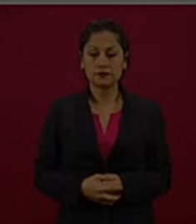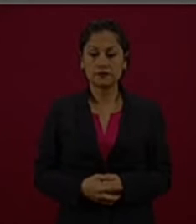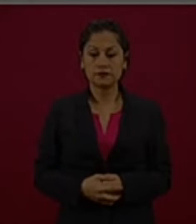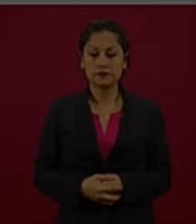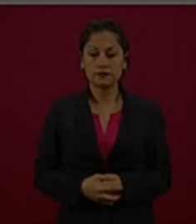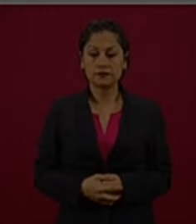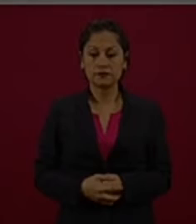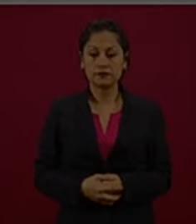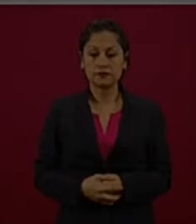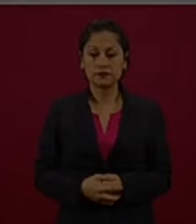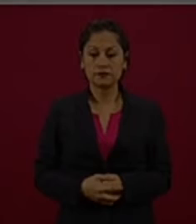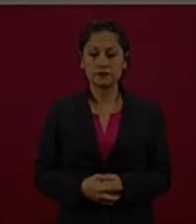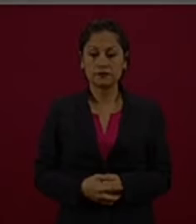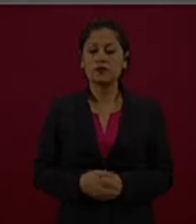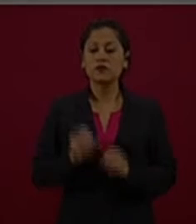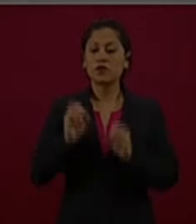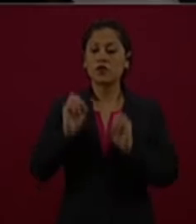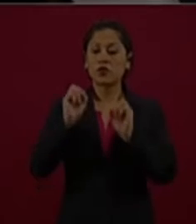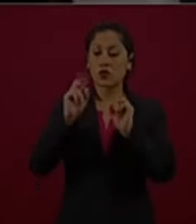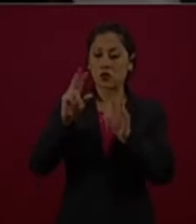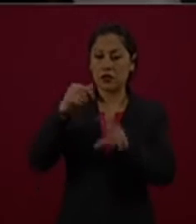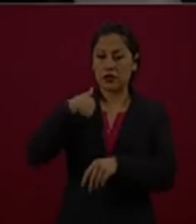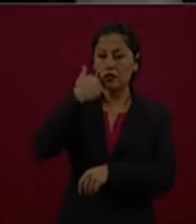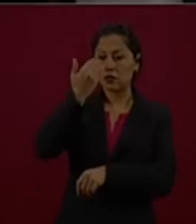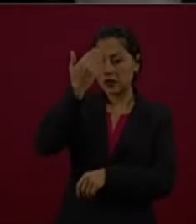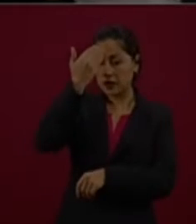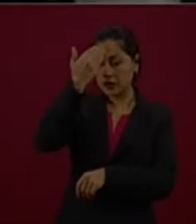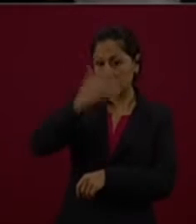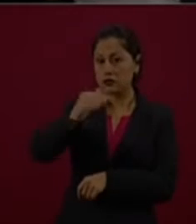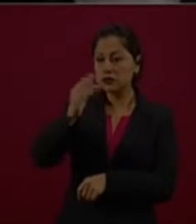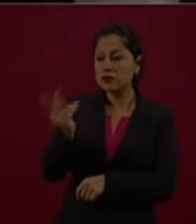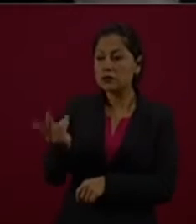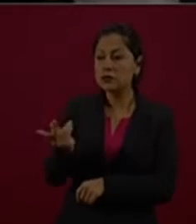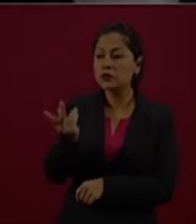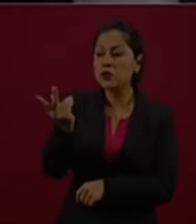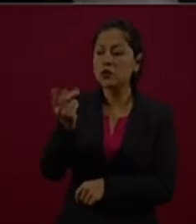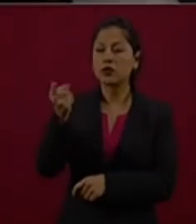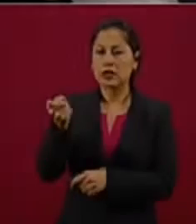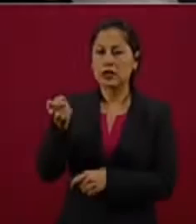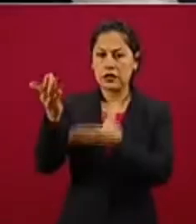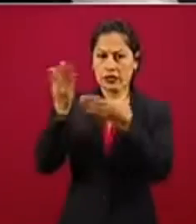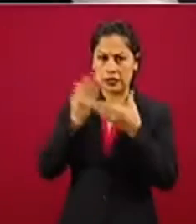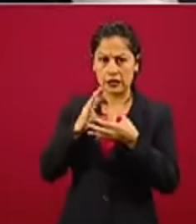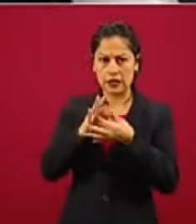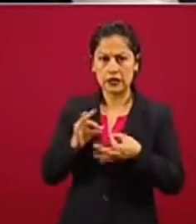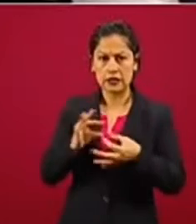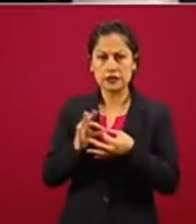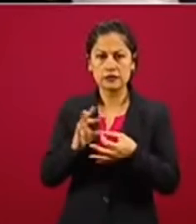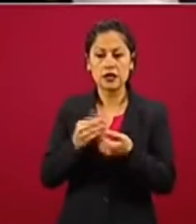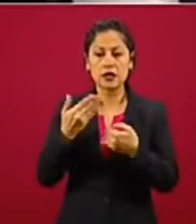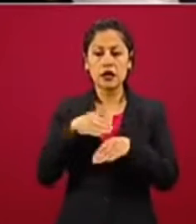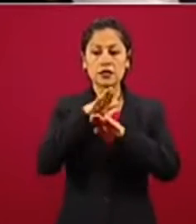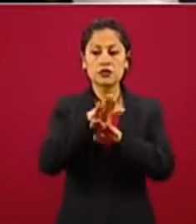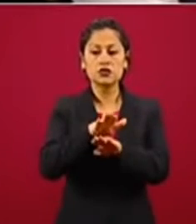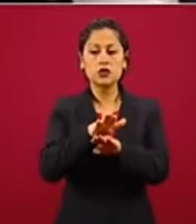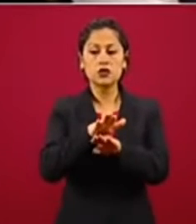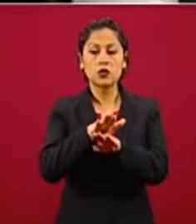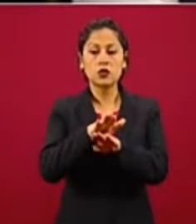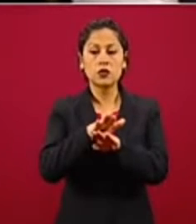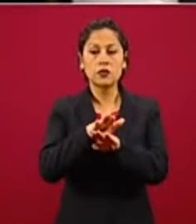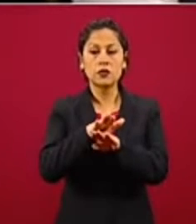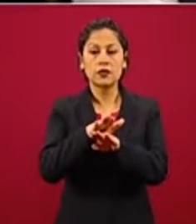Un abrazo a todos. Preguntarle también si podría darnos detalles acerca de la modificación que